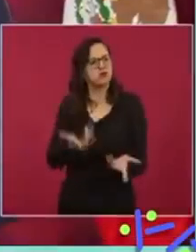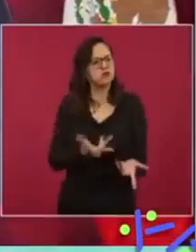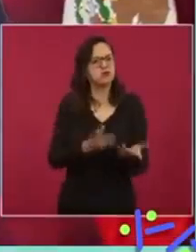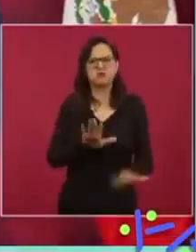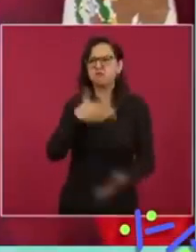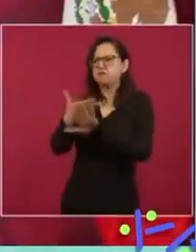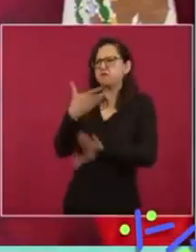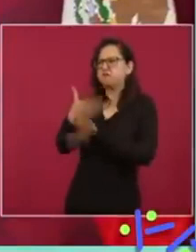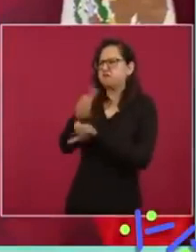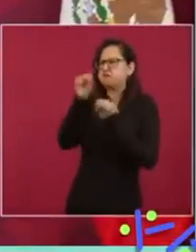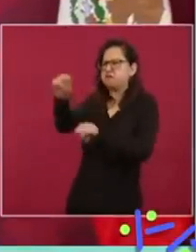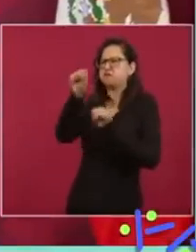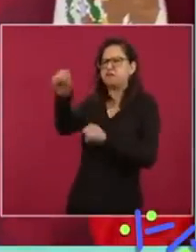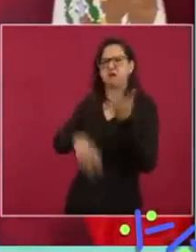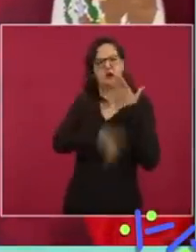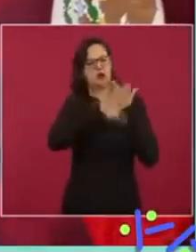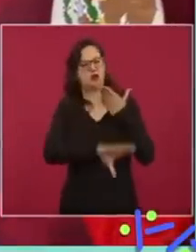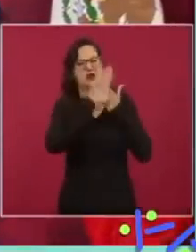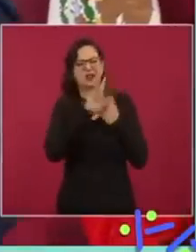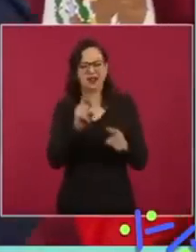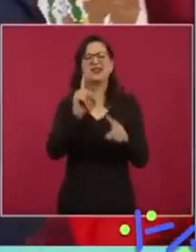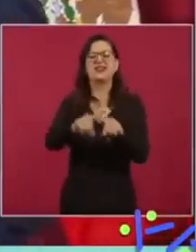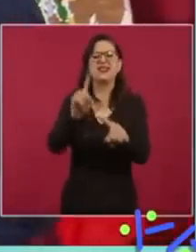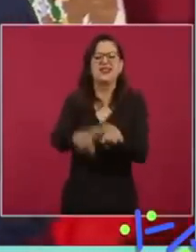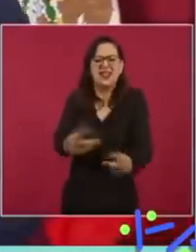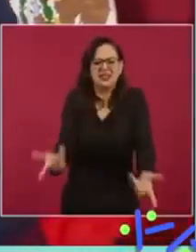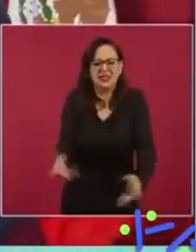Pues los que están vinculados a